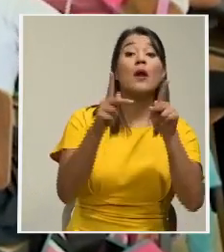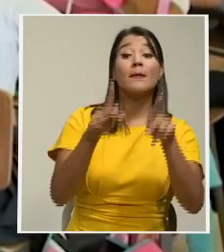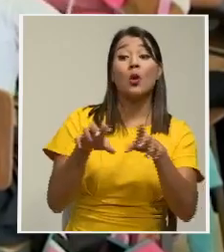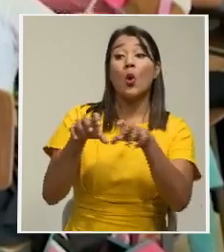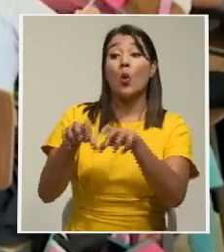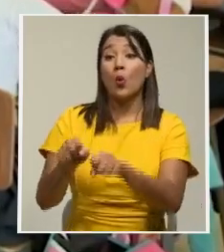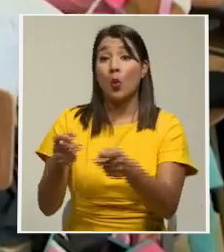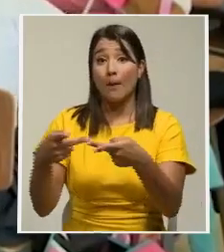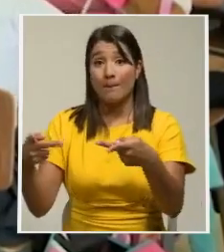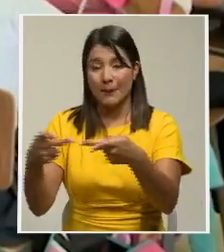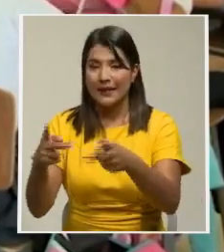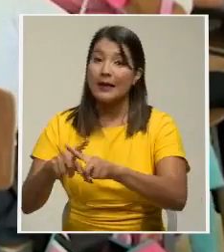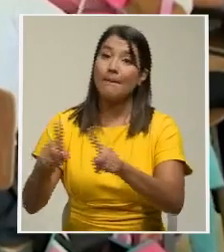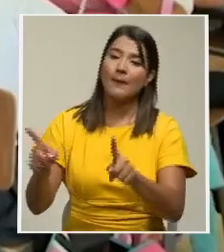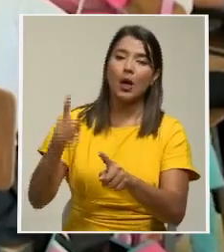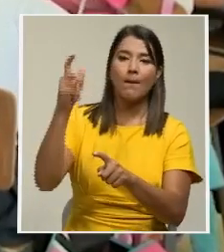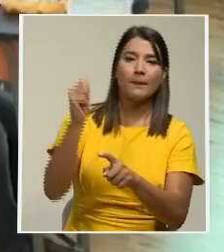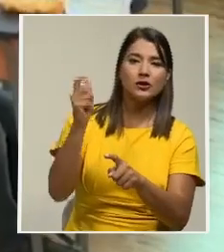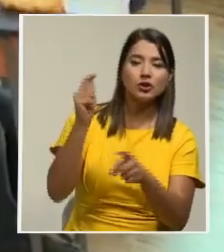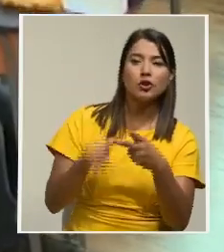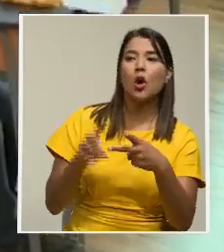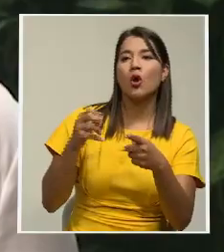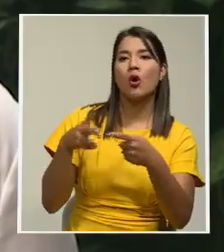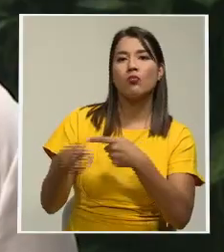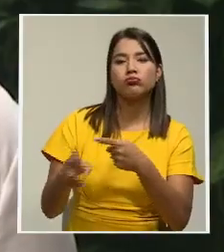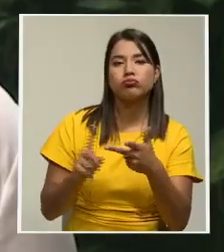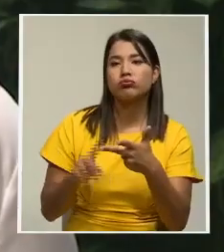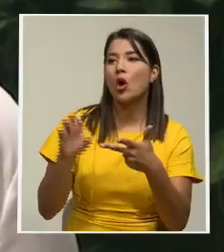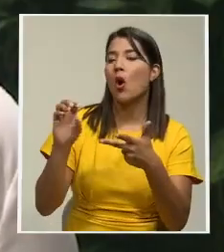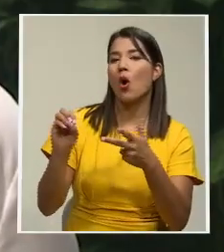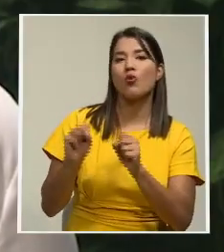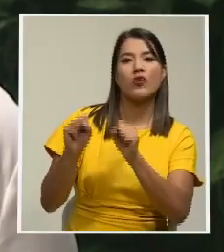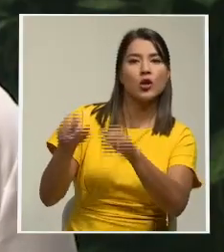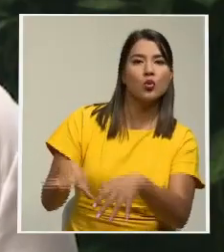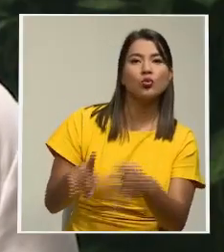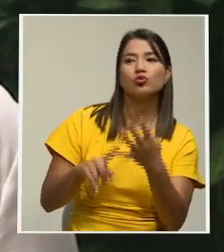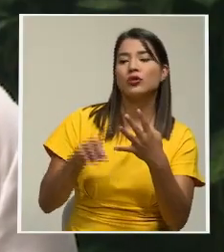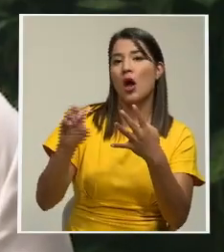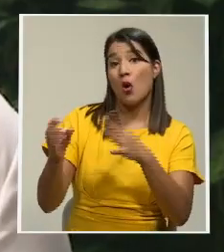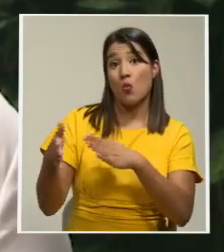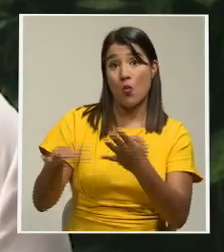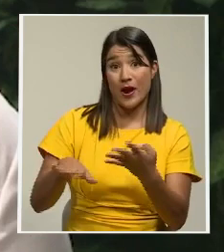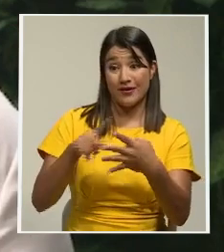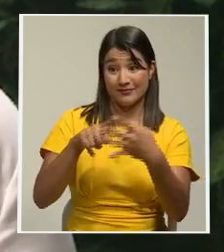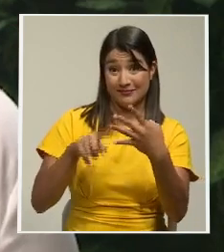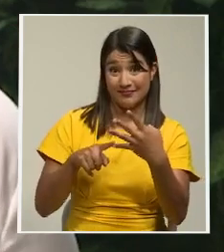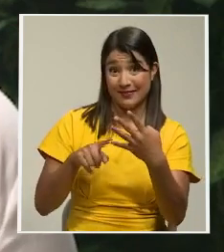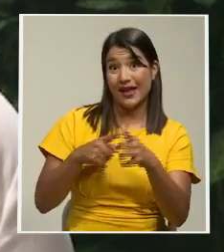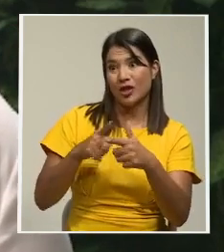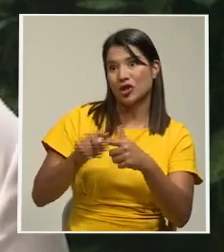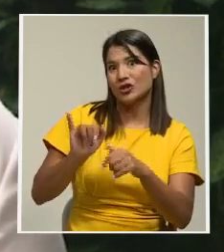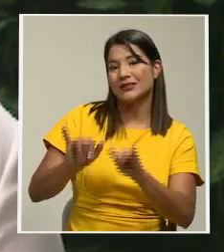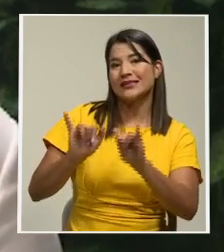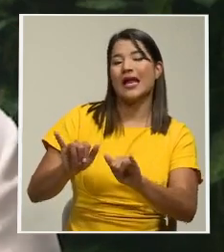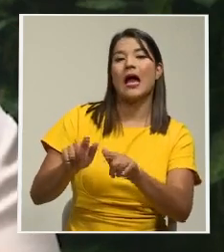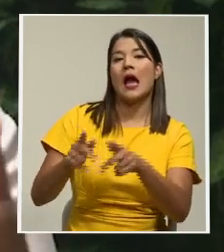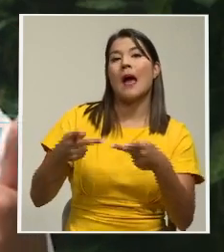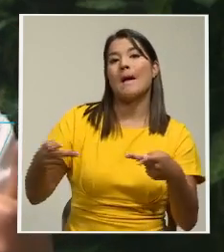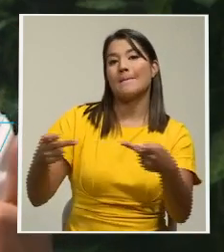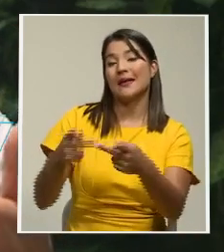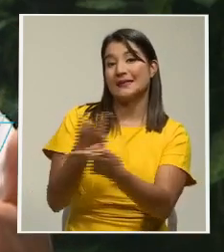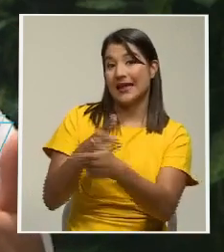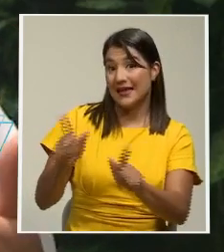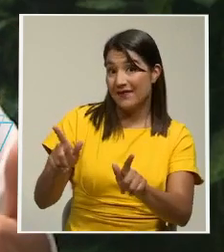contenido presupuestario como de su código. Lo que busca hacer el proyecto es habilitar que las